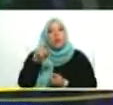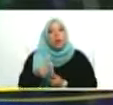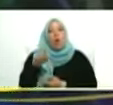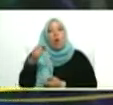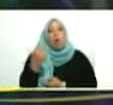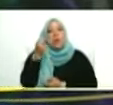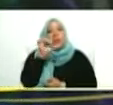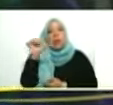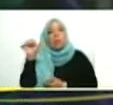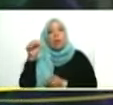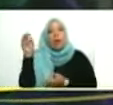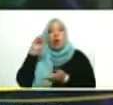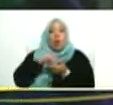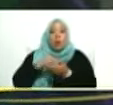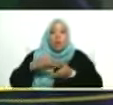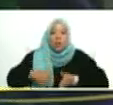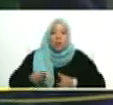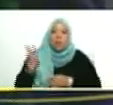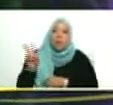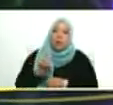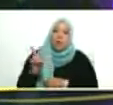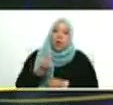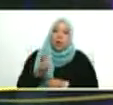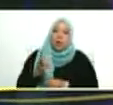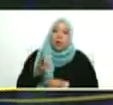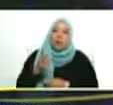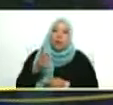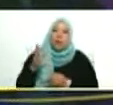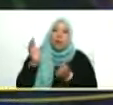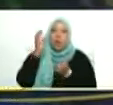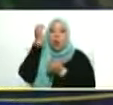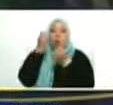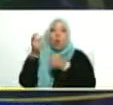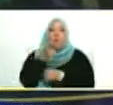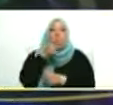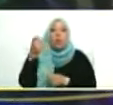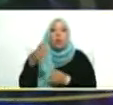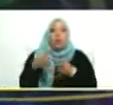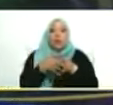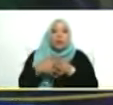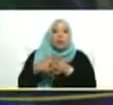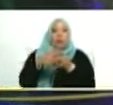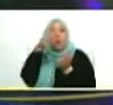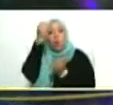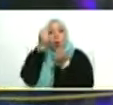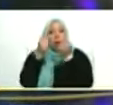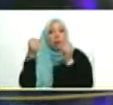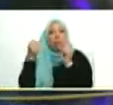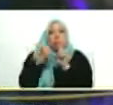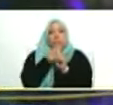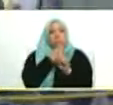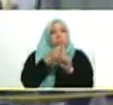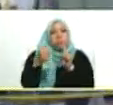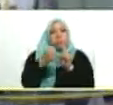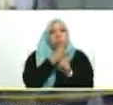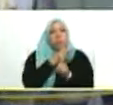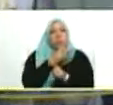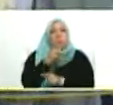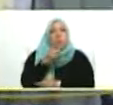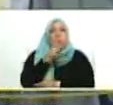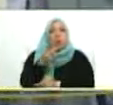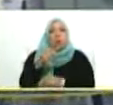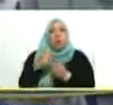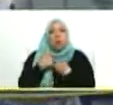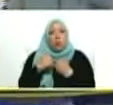semana de haber nacido. Lo rescatamos del secuestro, de la tortura terrible que